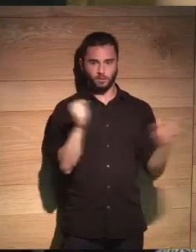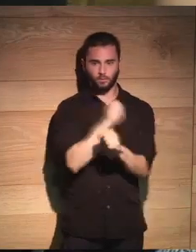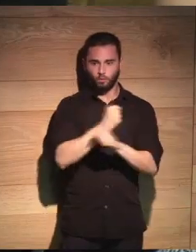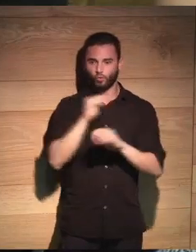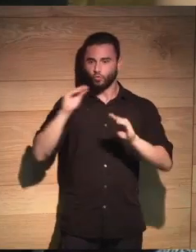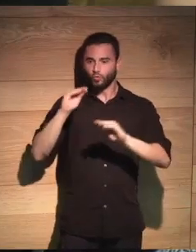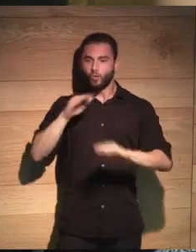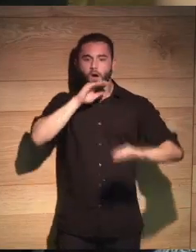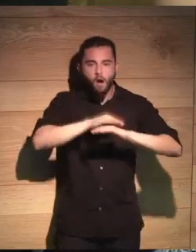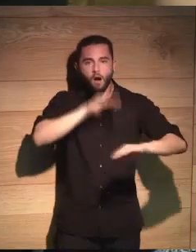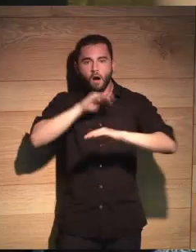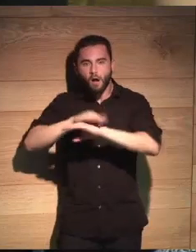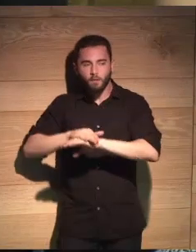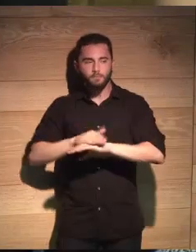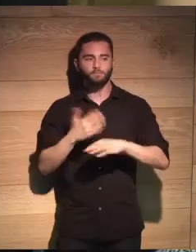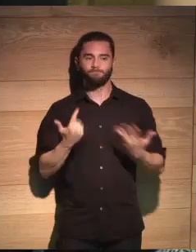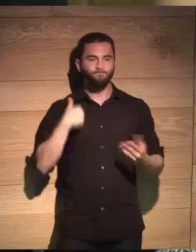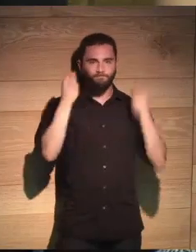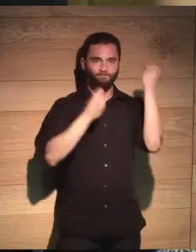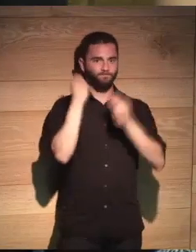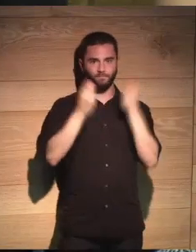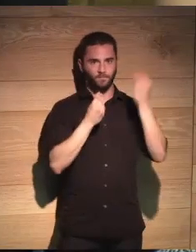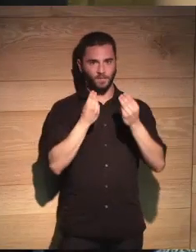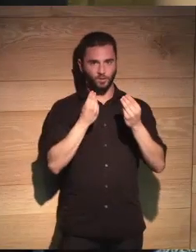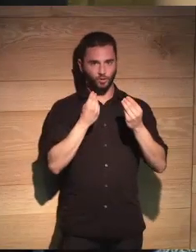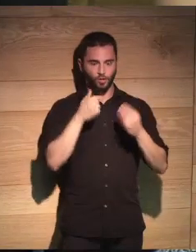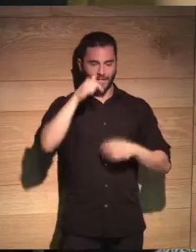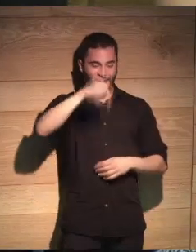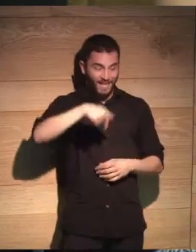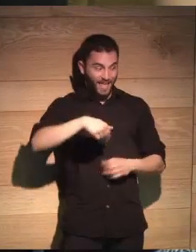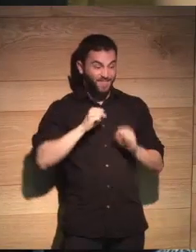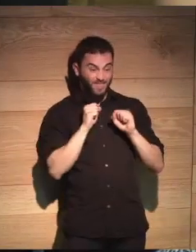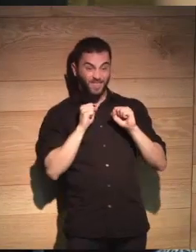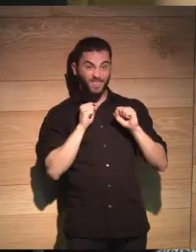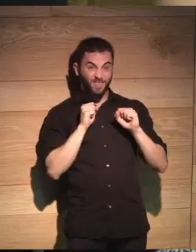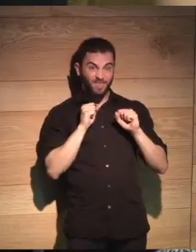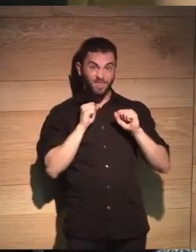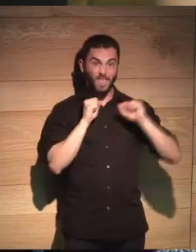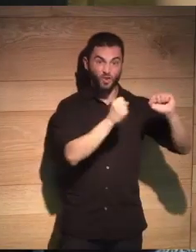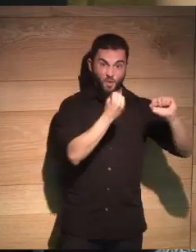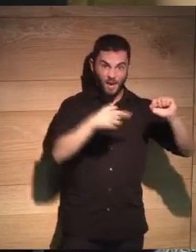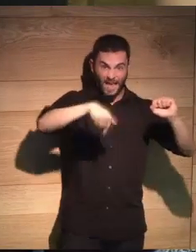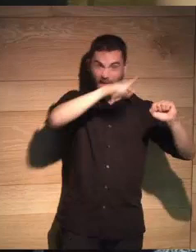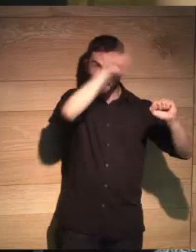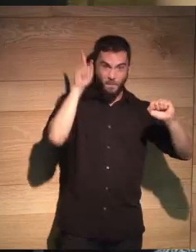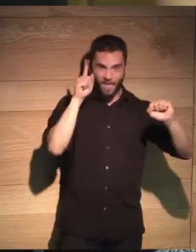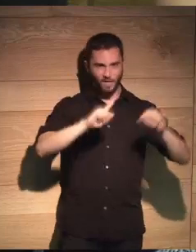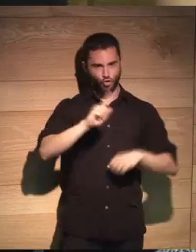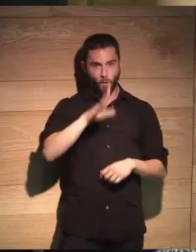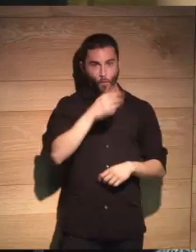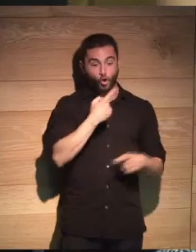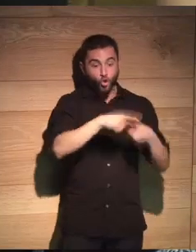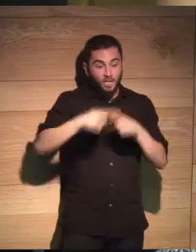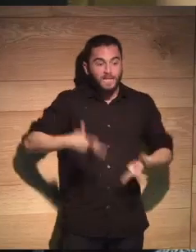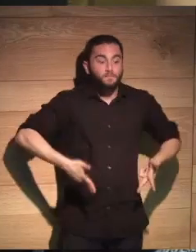ordenaban, etcétera. Yo creo que no fue demasiado buen censor aquí en Madrid. Permitía cosas, y creo que lo